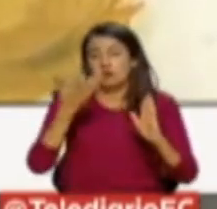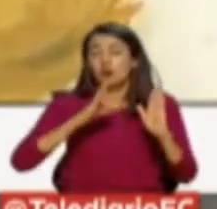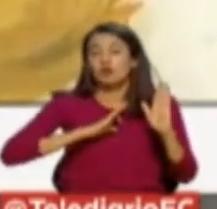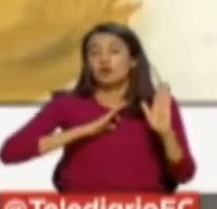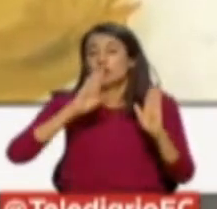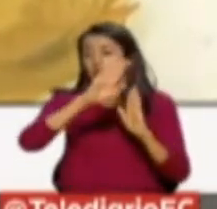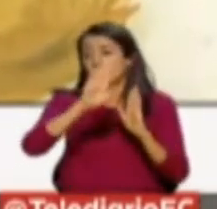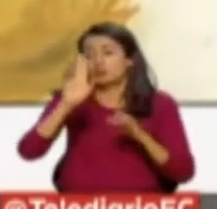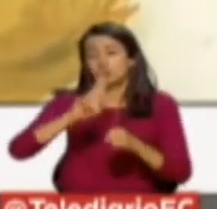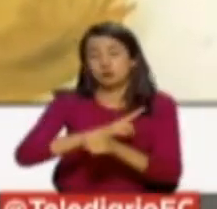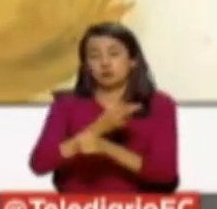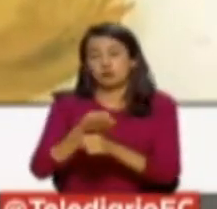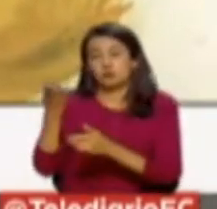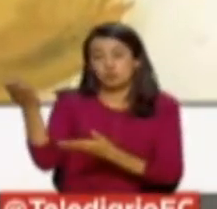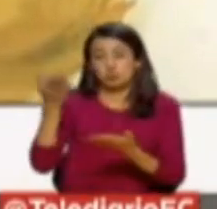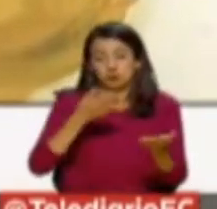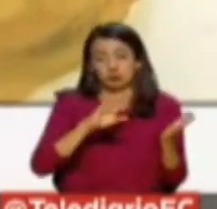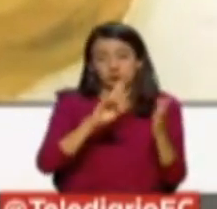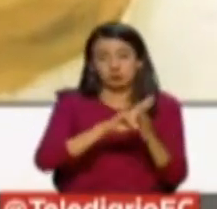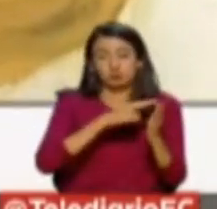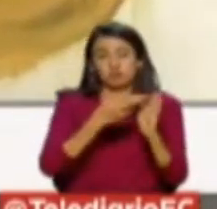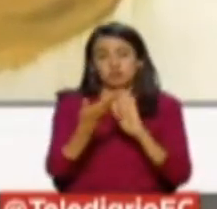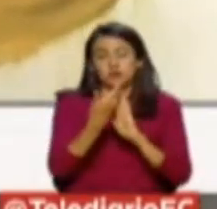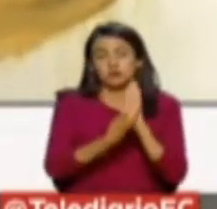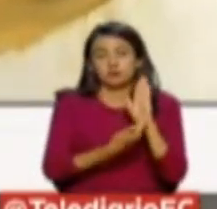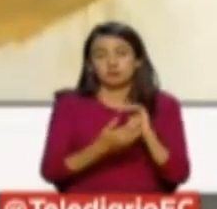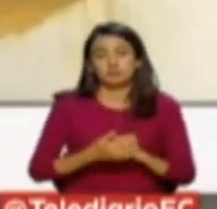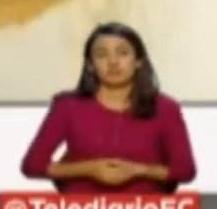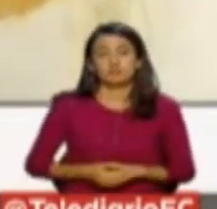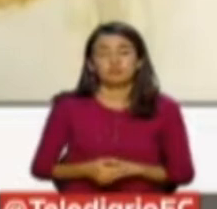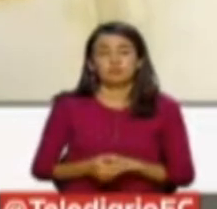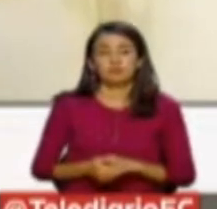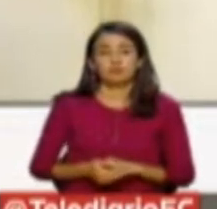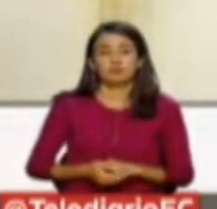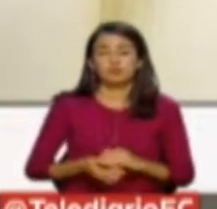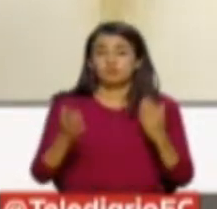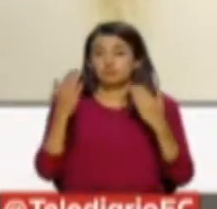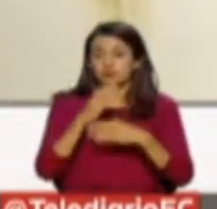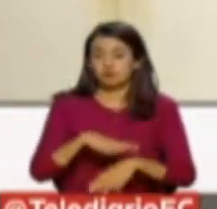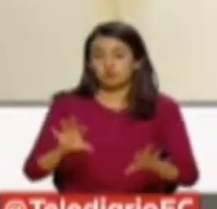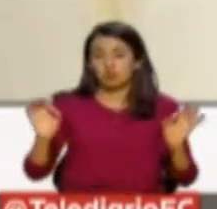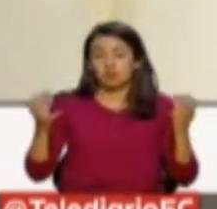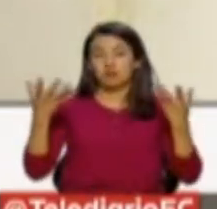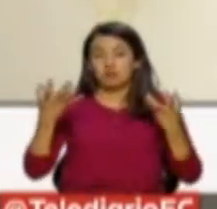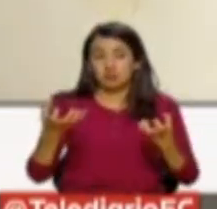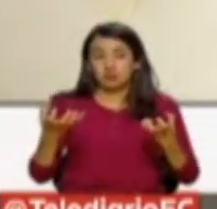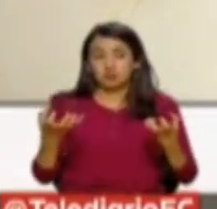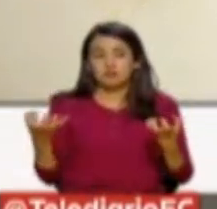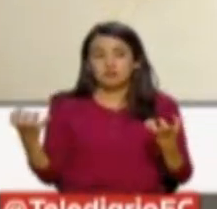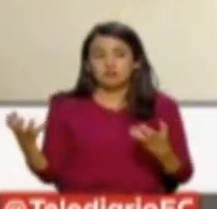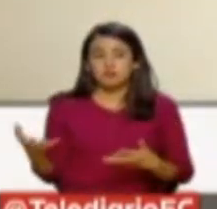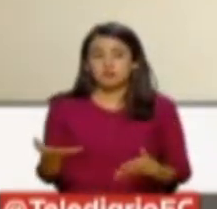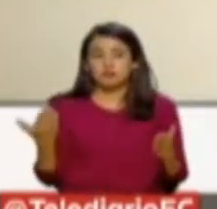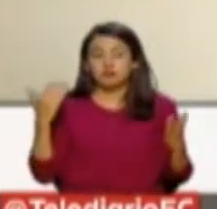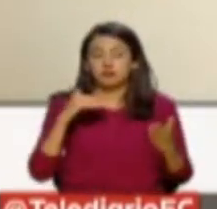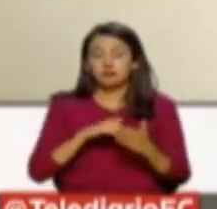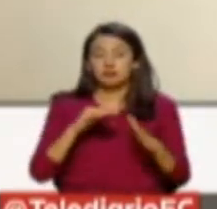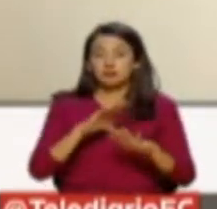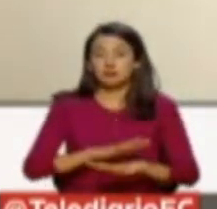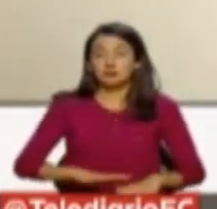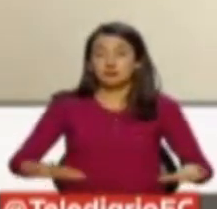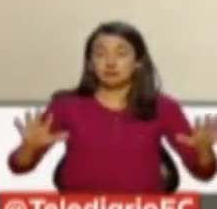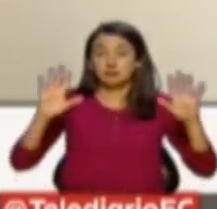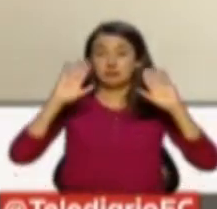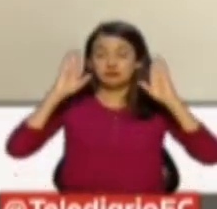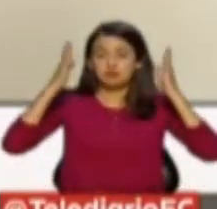normalmente tienes que implementar en el cuerpo humano bueno lo que trate de llevar es la misma estética que se